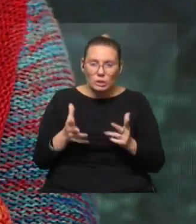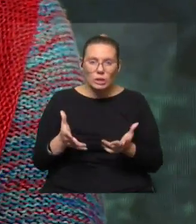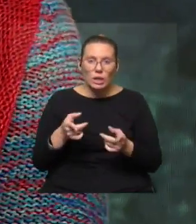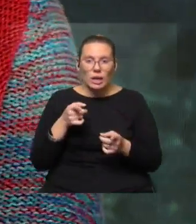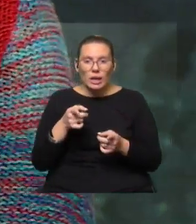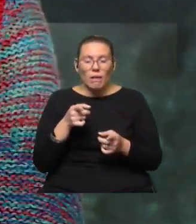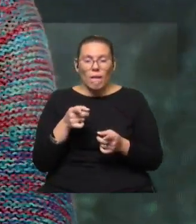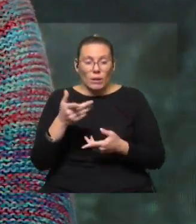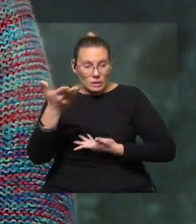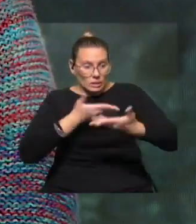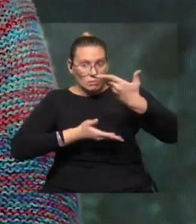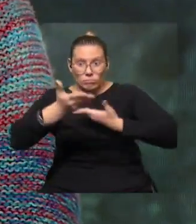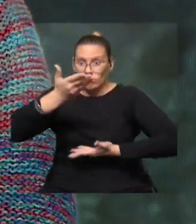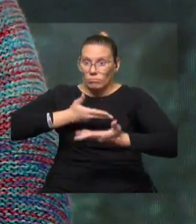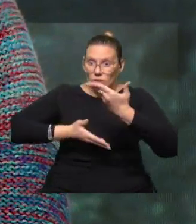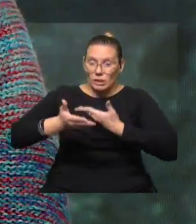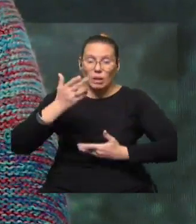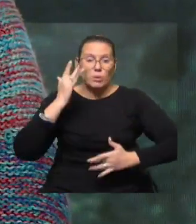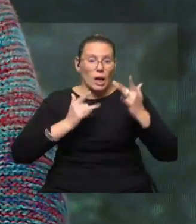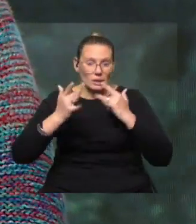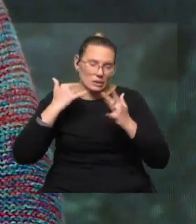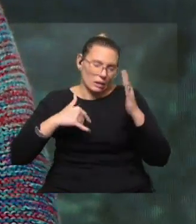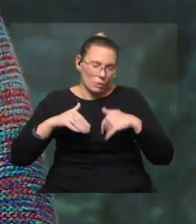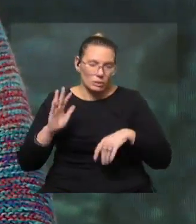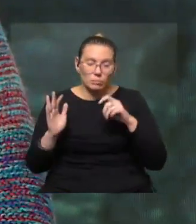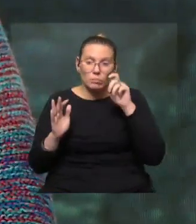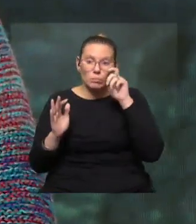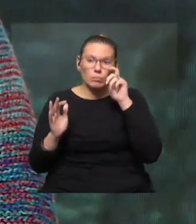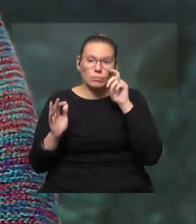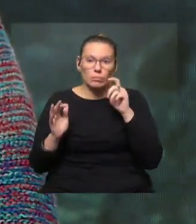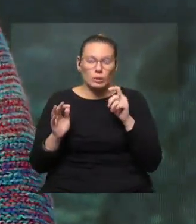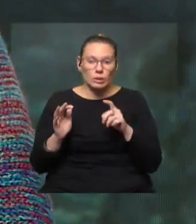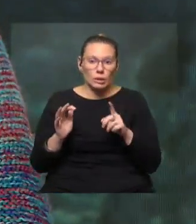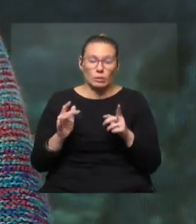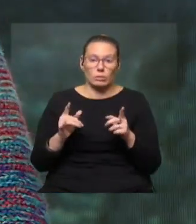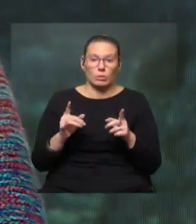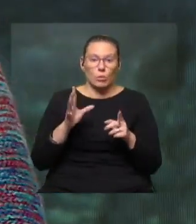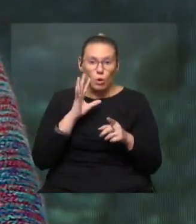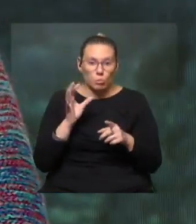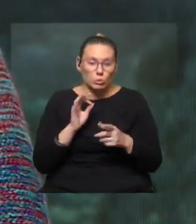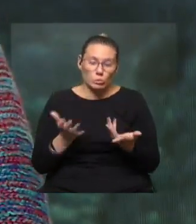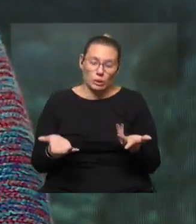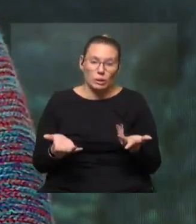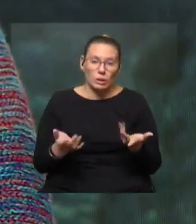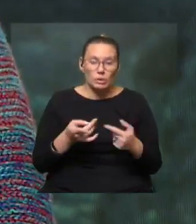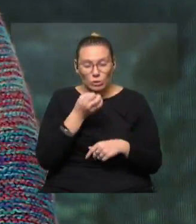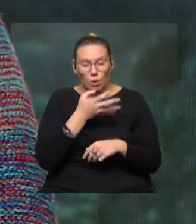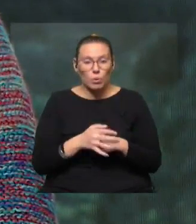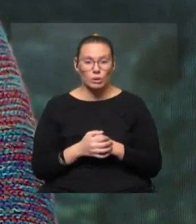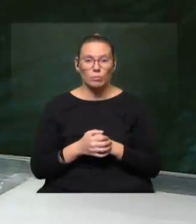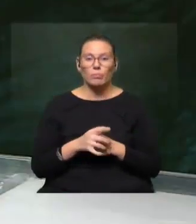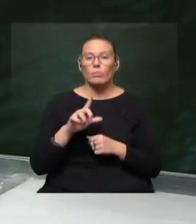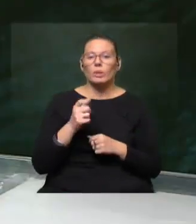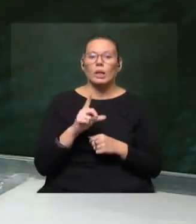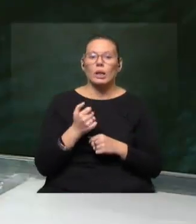ese intercambio entre artistas sobre todo este muy enriquecedor Sí eso está bueno